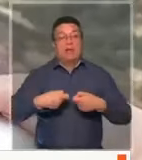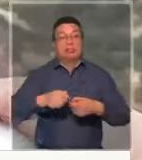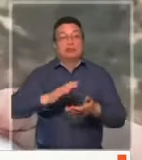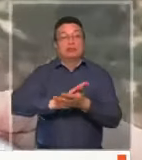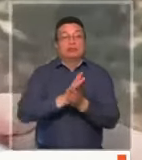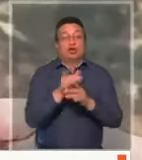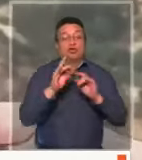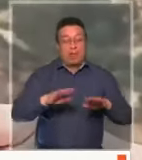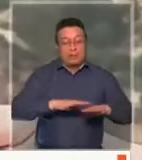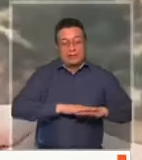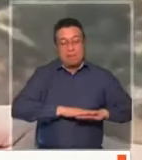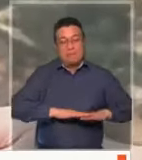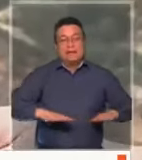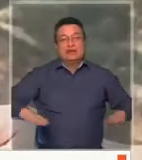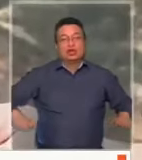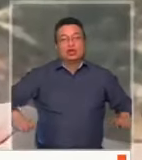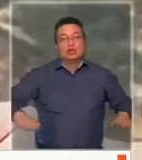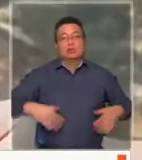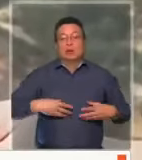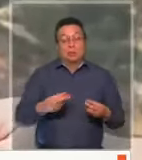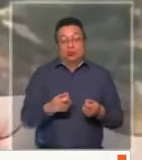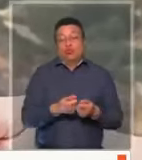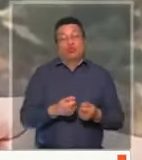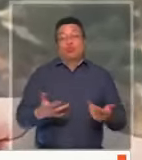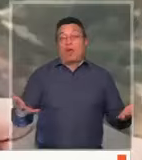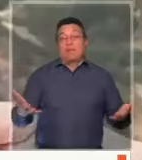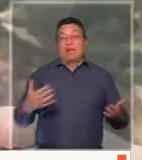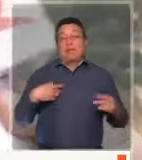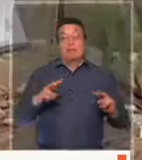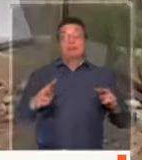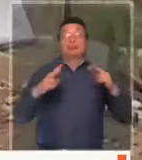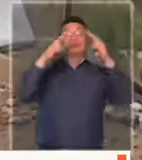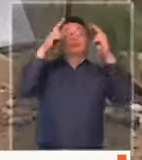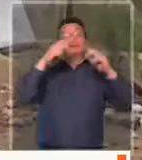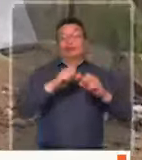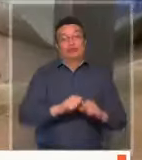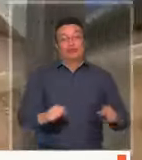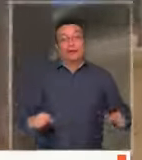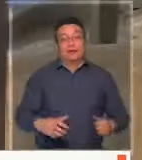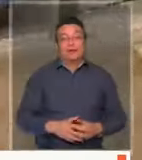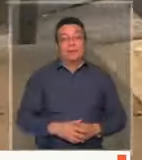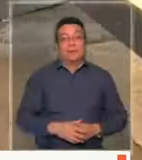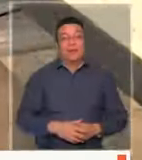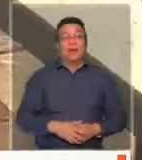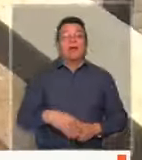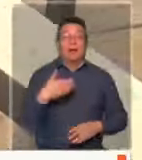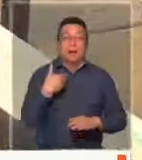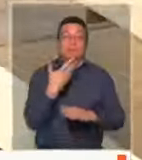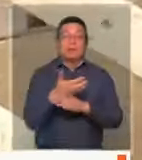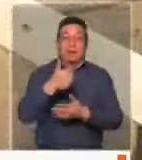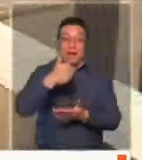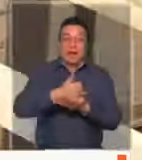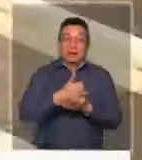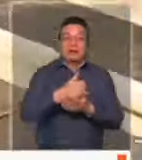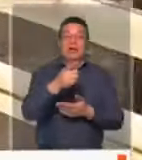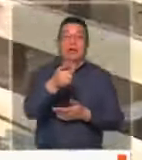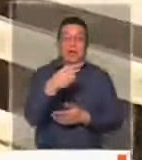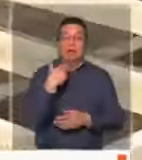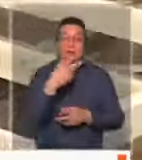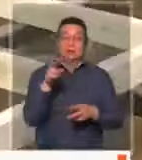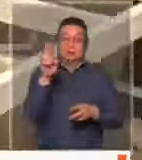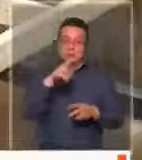piso, y no me queda nada más para construir para allá. Frente a la petición de la alcaldesa de Quilpué de un plan definitivo de reconstrucción,